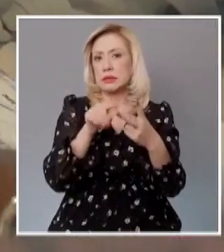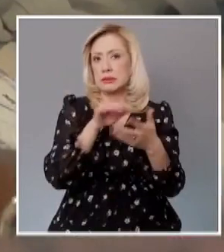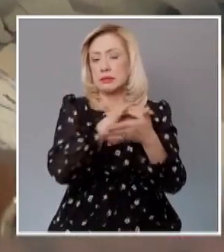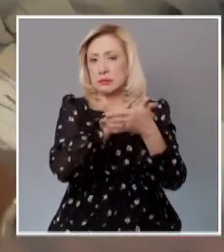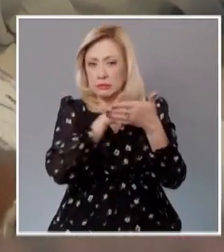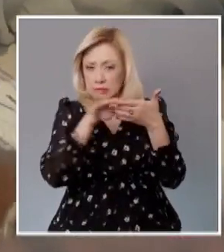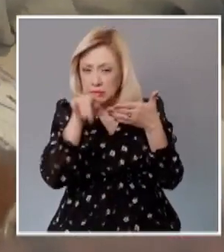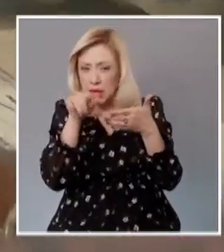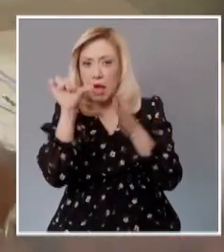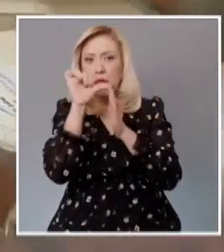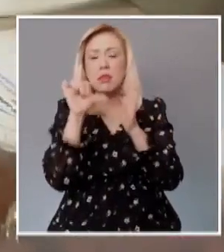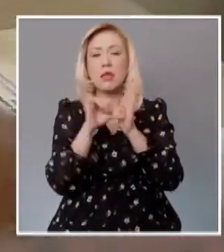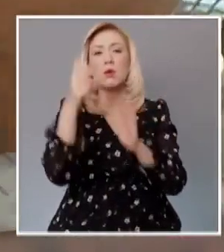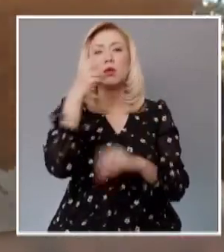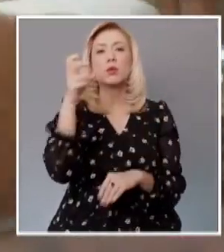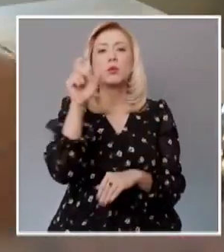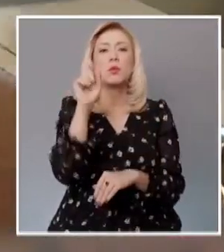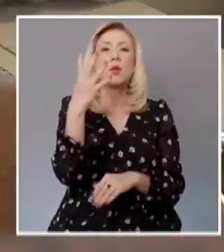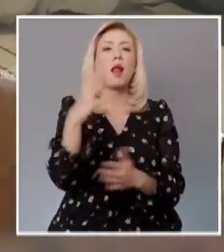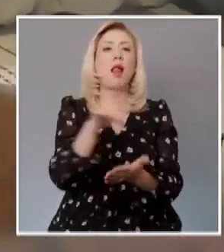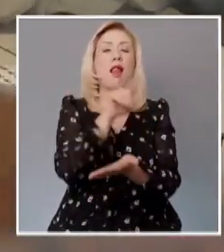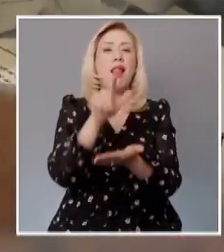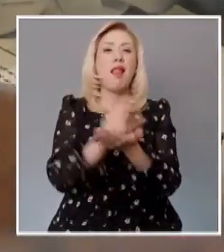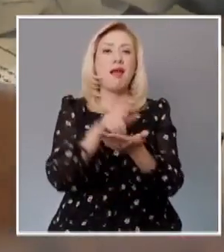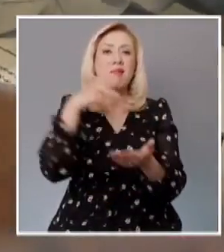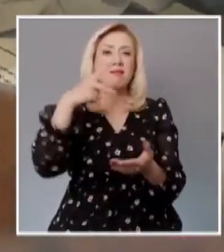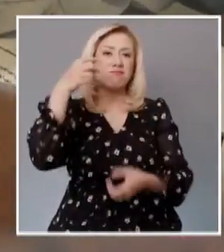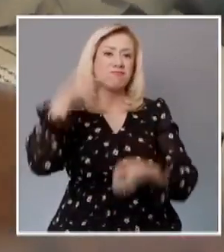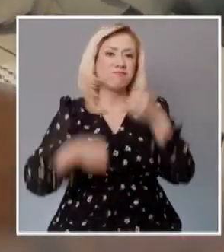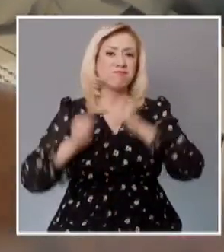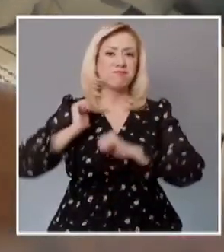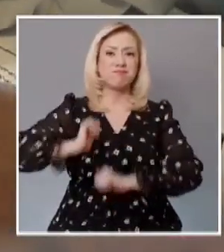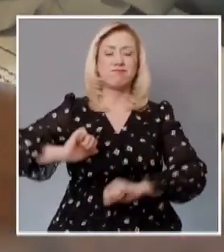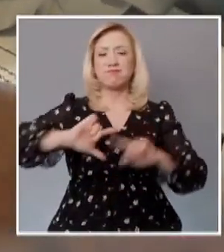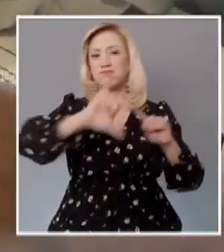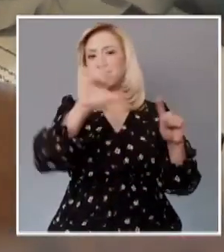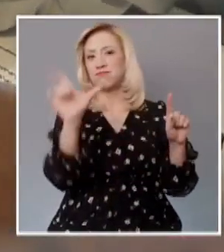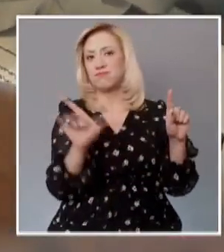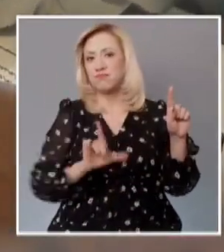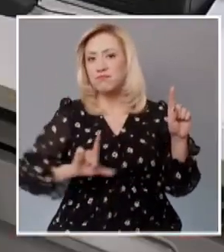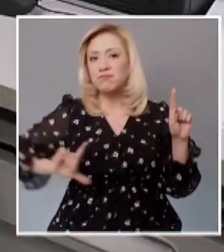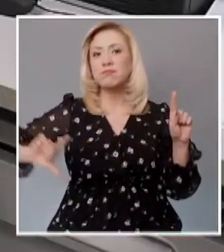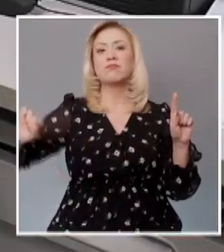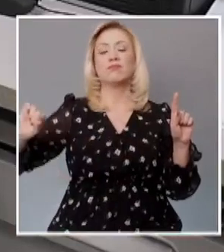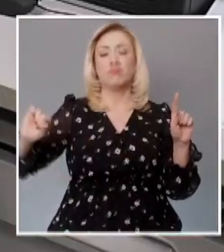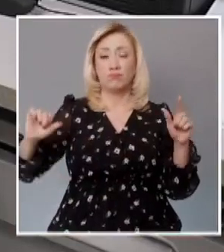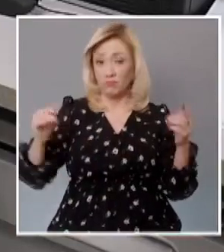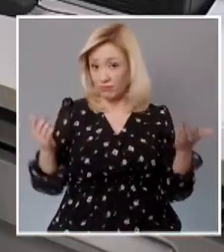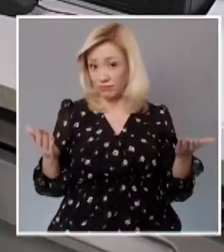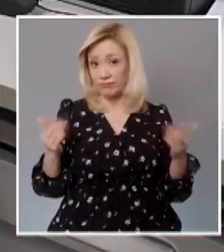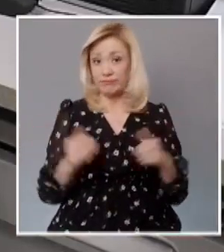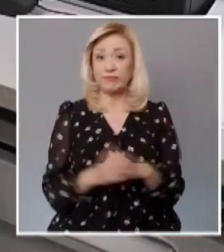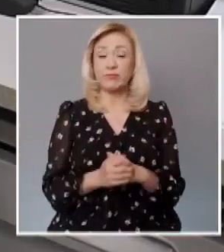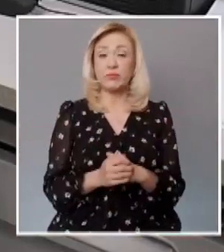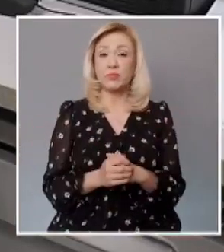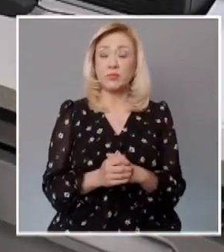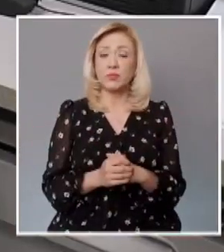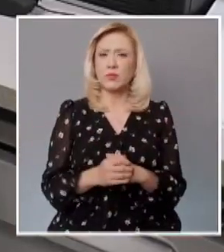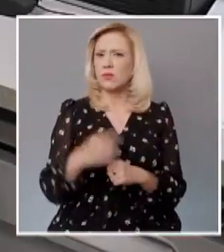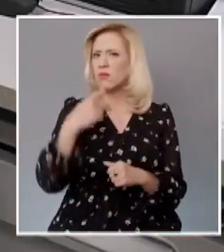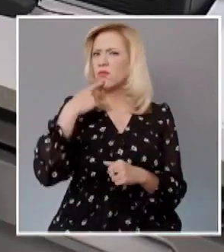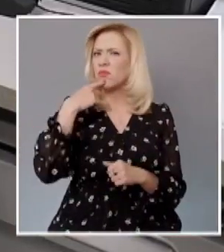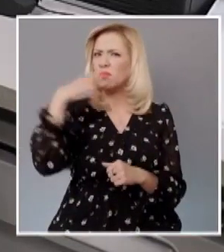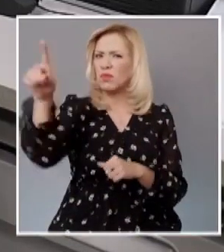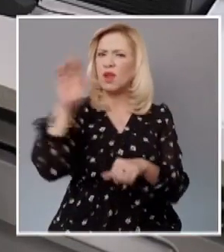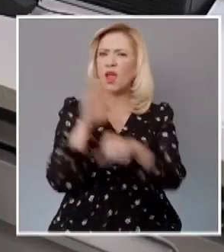224 de la Ley Orgánica del Poder Judicial de la Federación. Las demandas de amparo en las que se